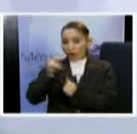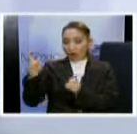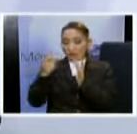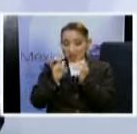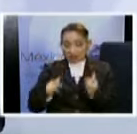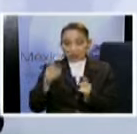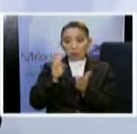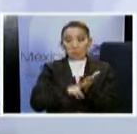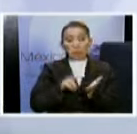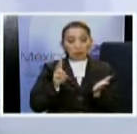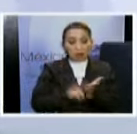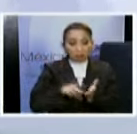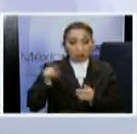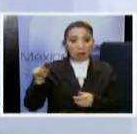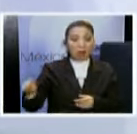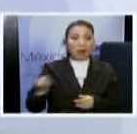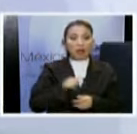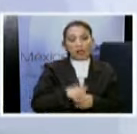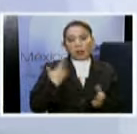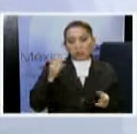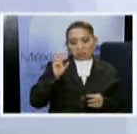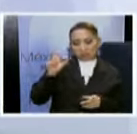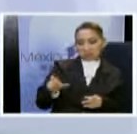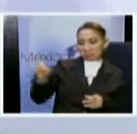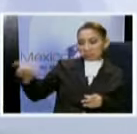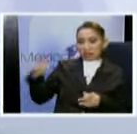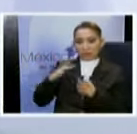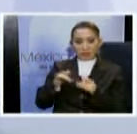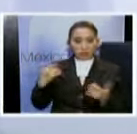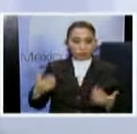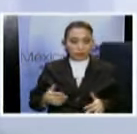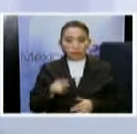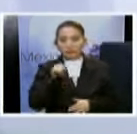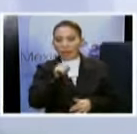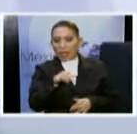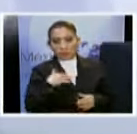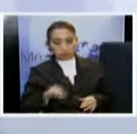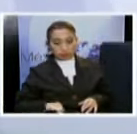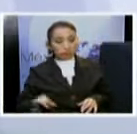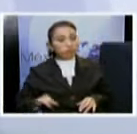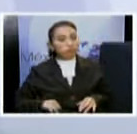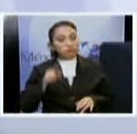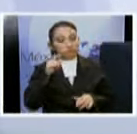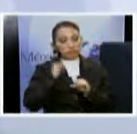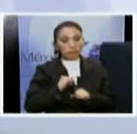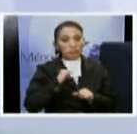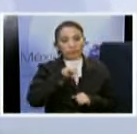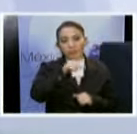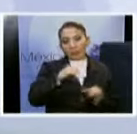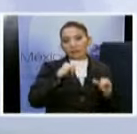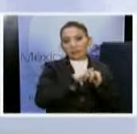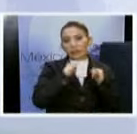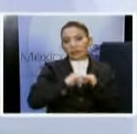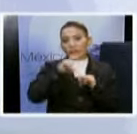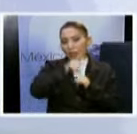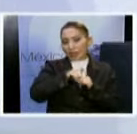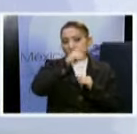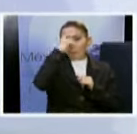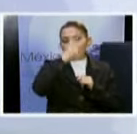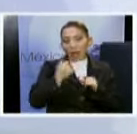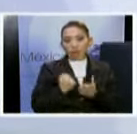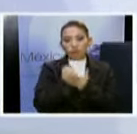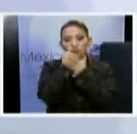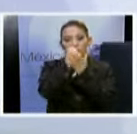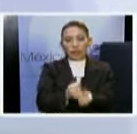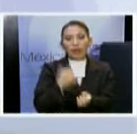es muy significativo dada el perfil de esa provincia. Hay un gran interés por parte de autoridades e instituciones quebequenses para